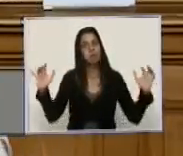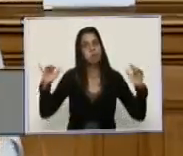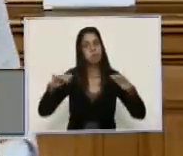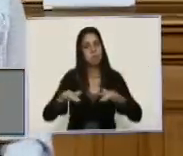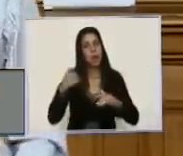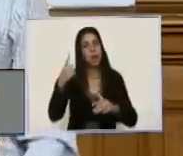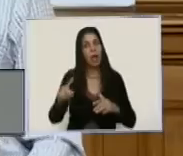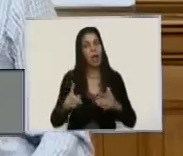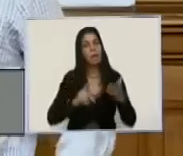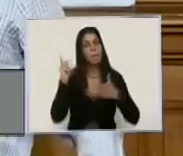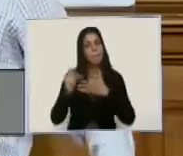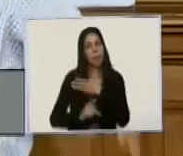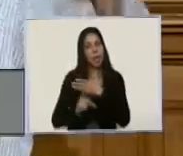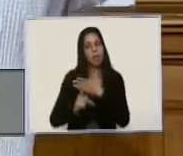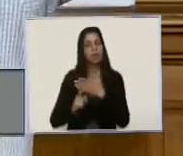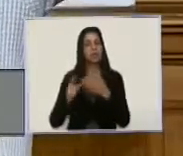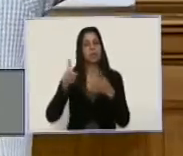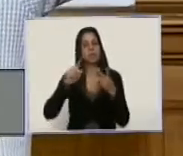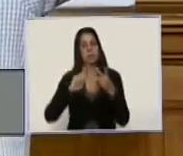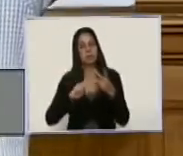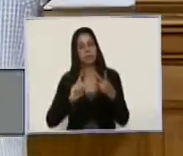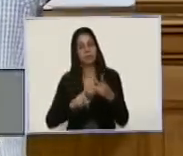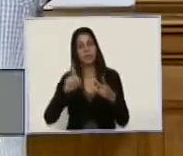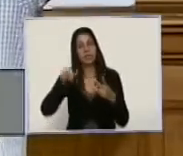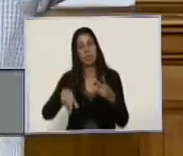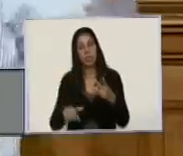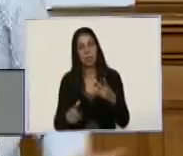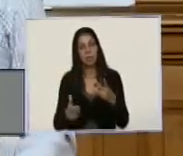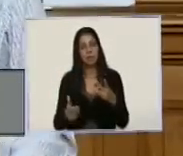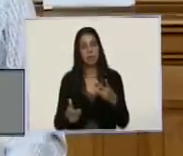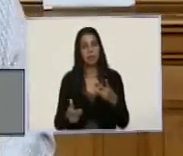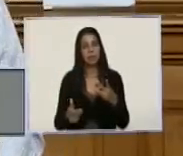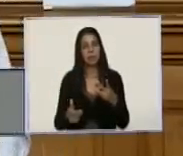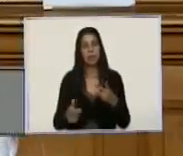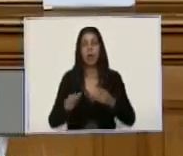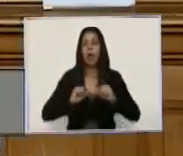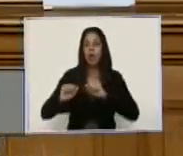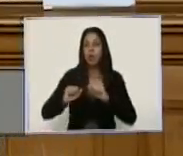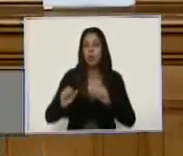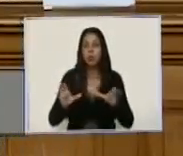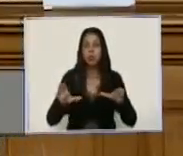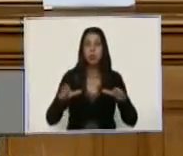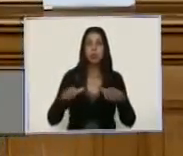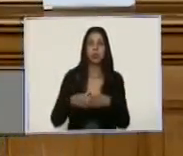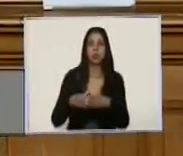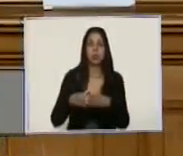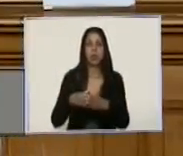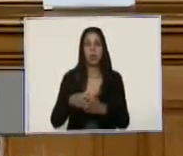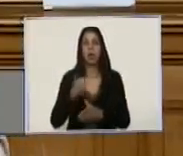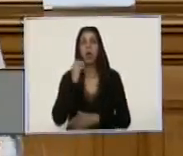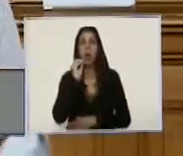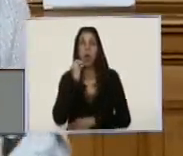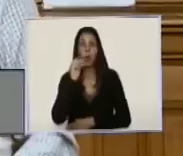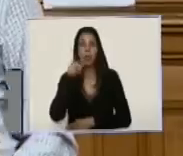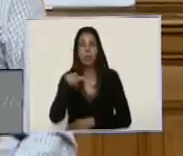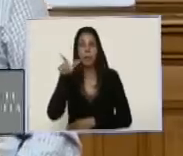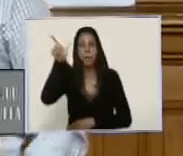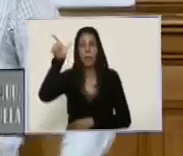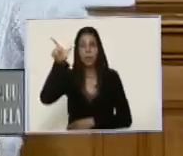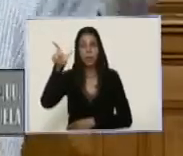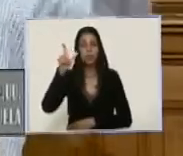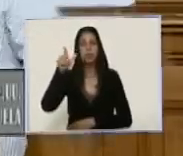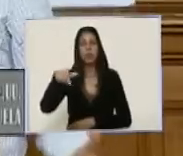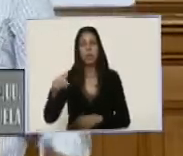regional, no solamente a través del movimiento de la juventud y su congreso que se acaba de realizar,